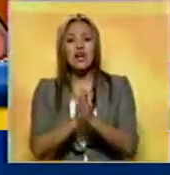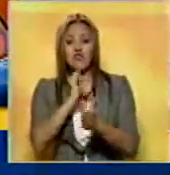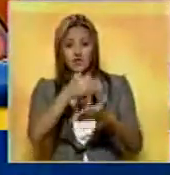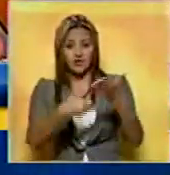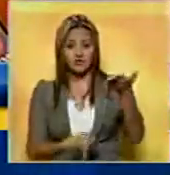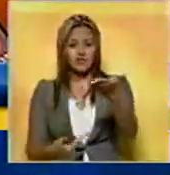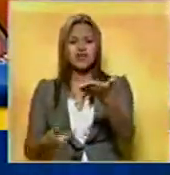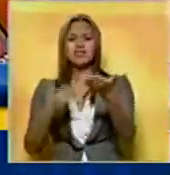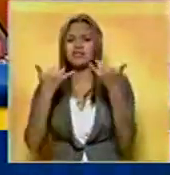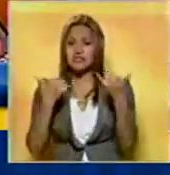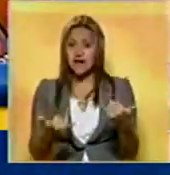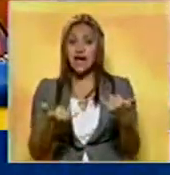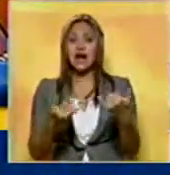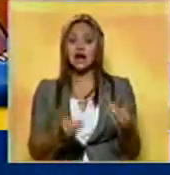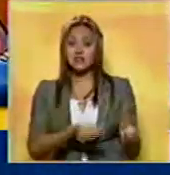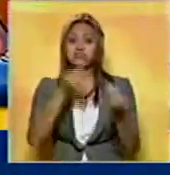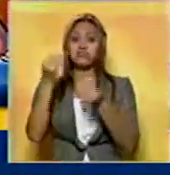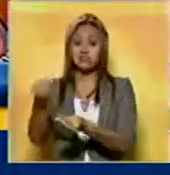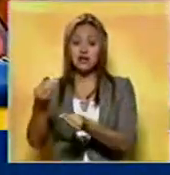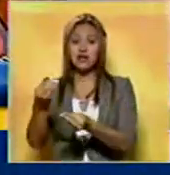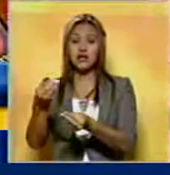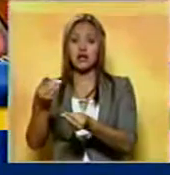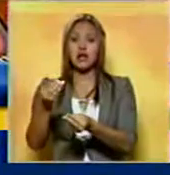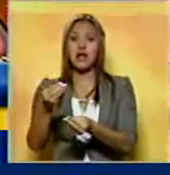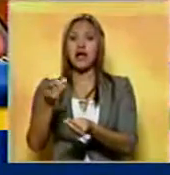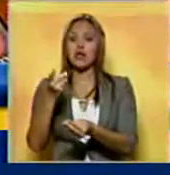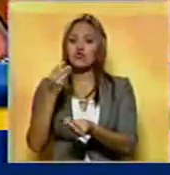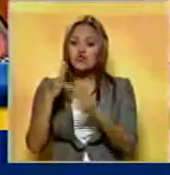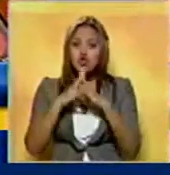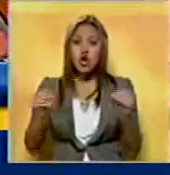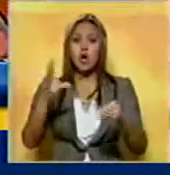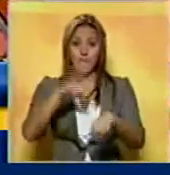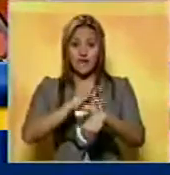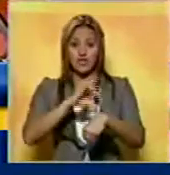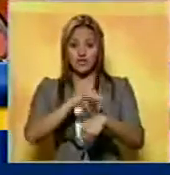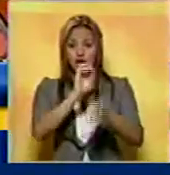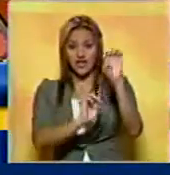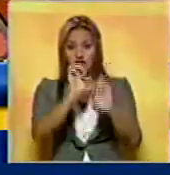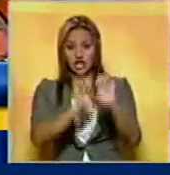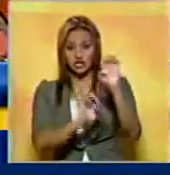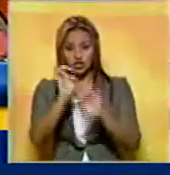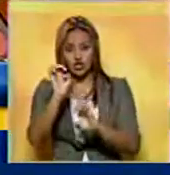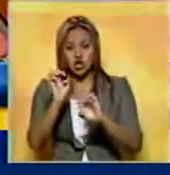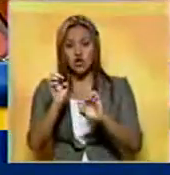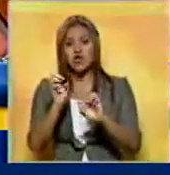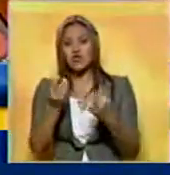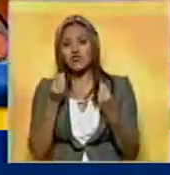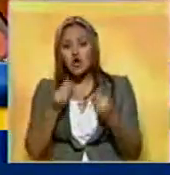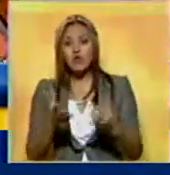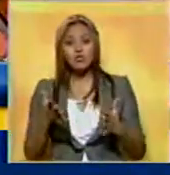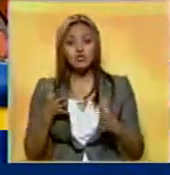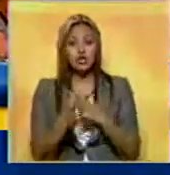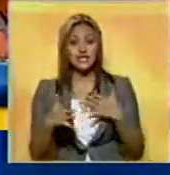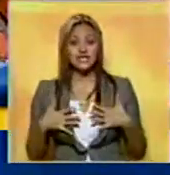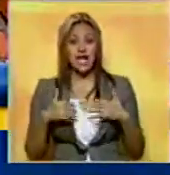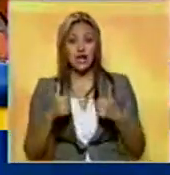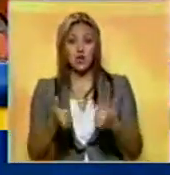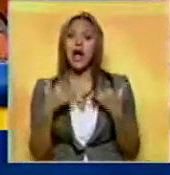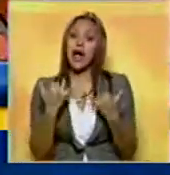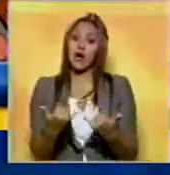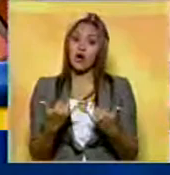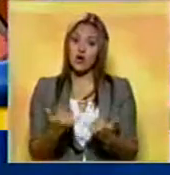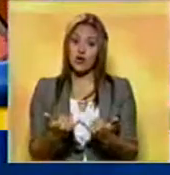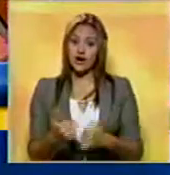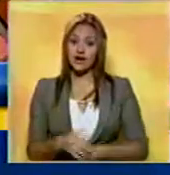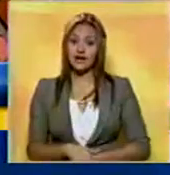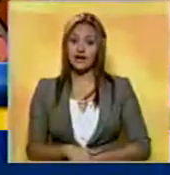ya reposa en su despacho de los médicos forenses en cuanto a la situación de salud en la que se